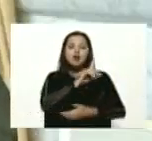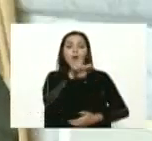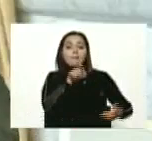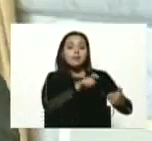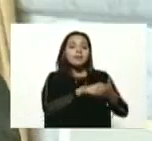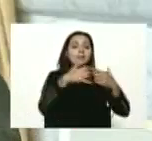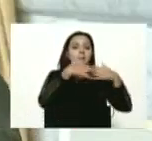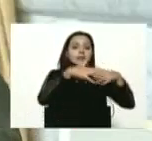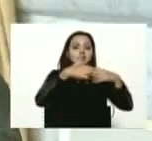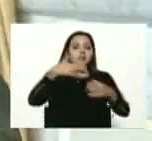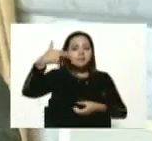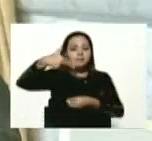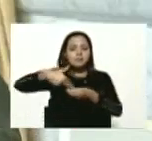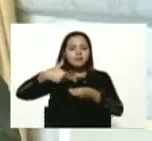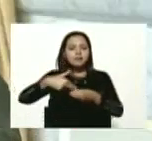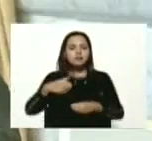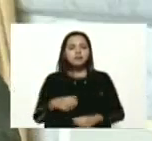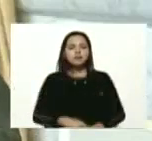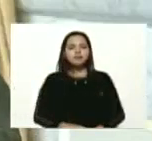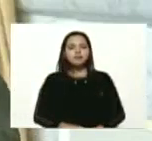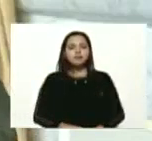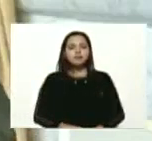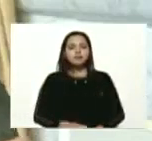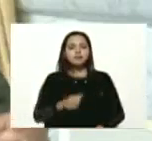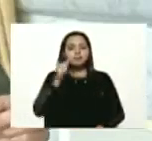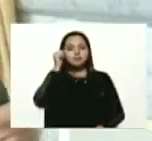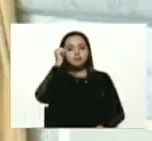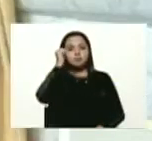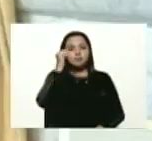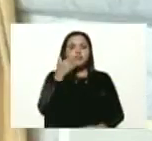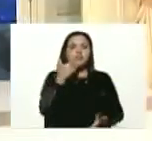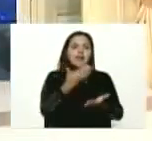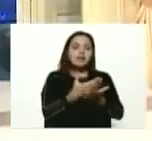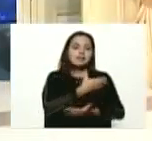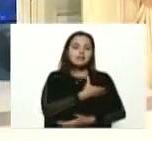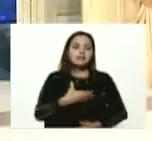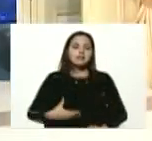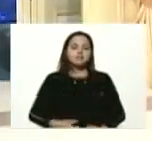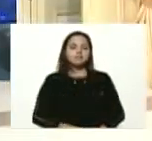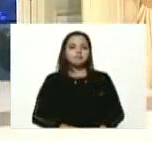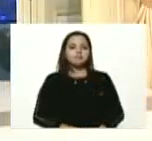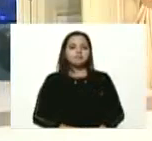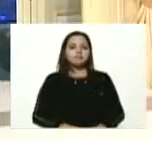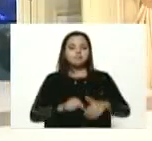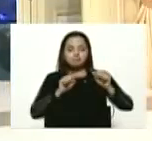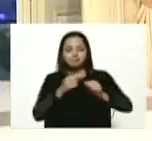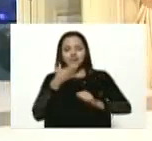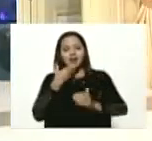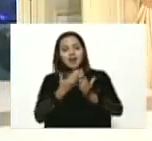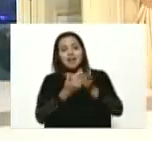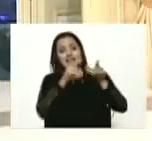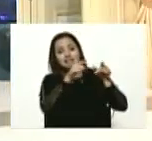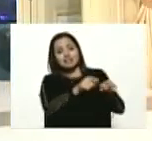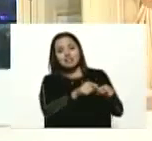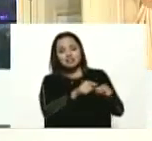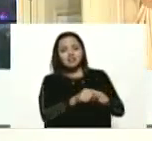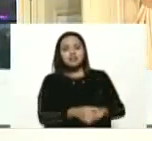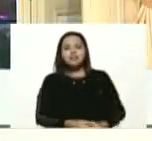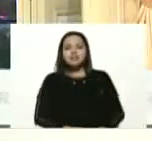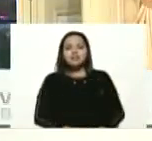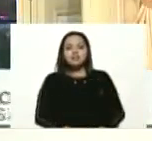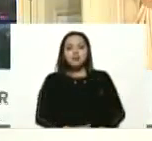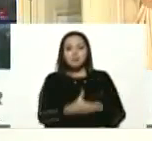sobre nuestra industria de hidrocarburos PDVSA. Muchas gracias, presidente. Bueno, muchas gracias a ti, Tarek,